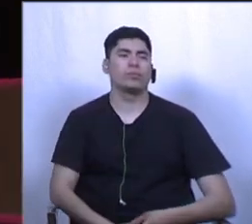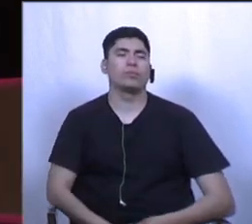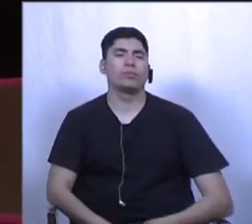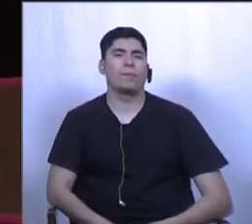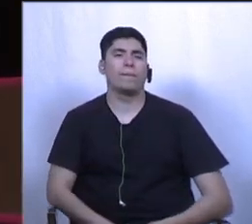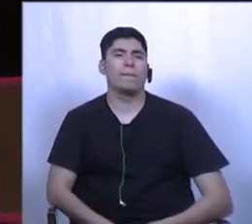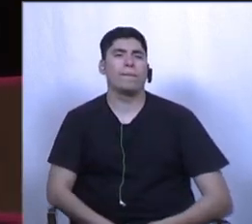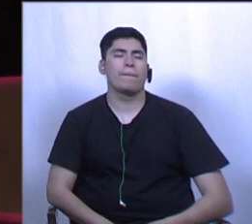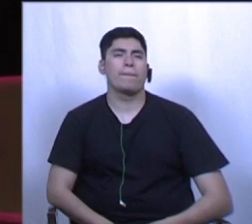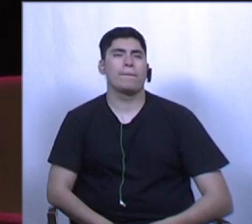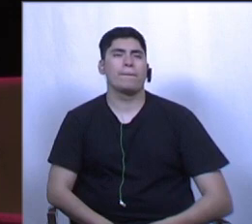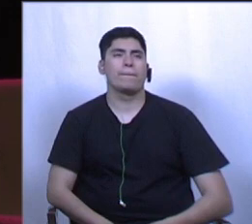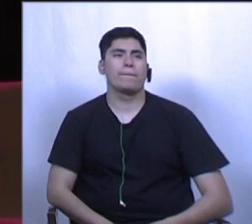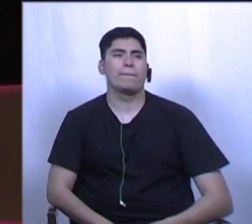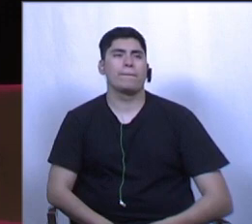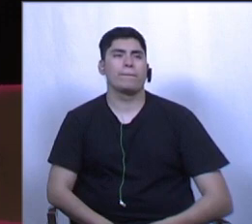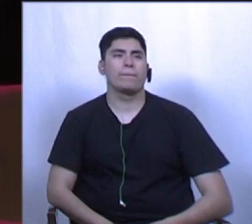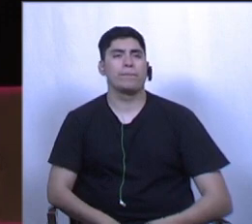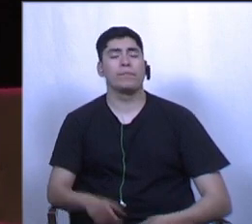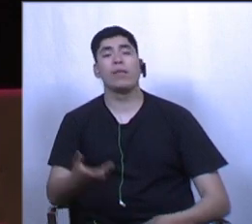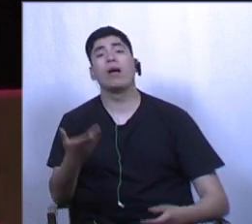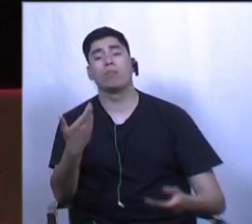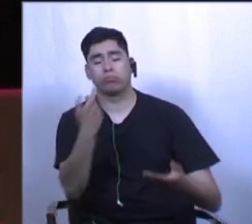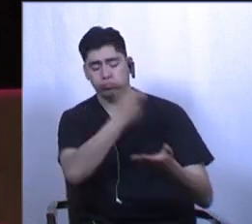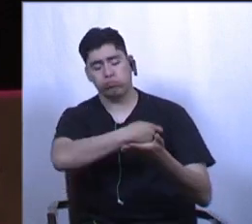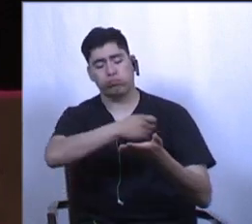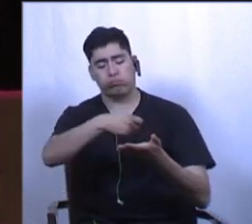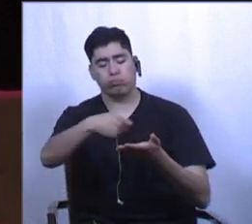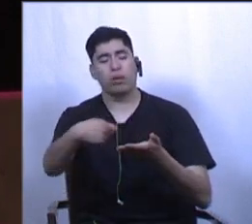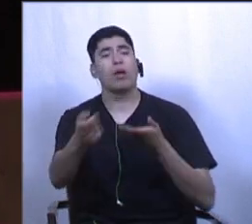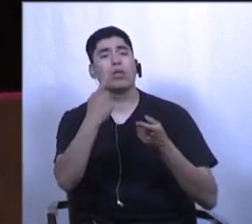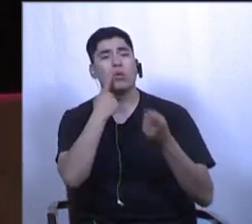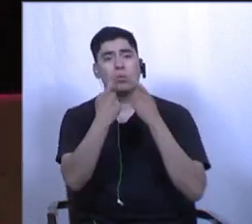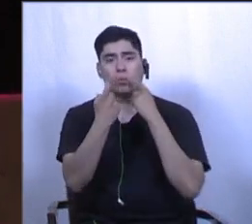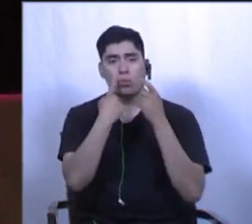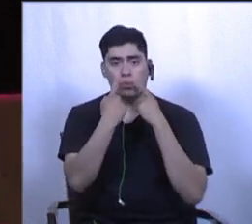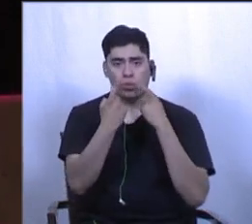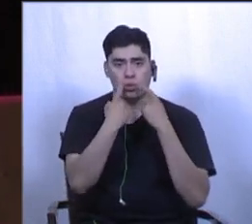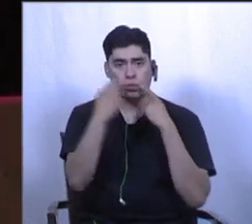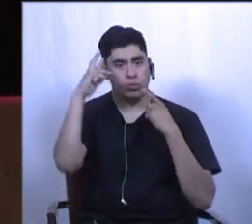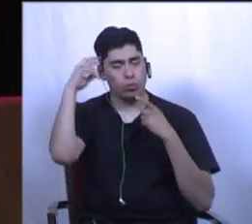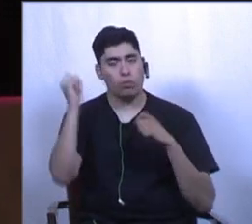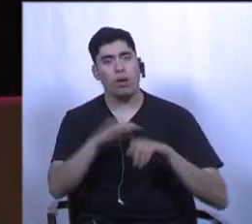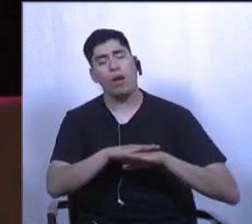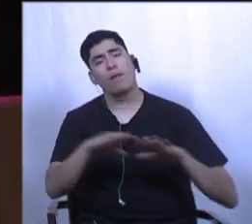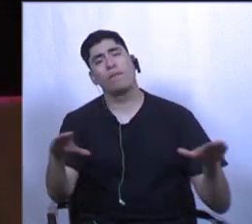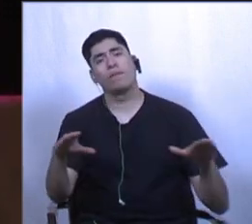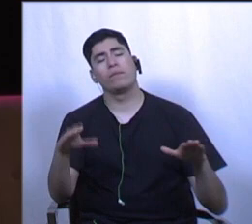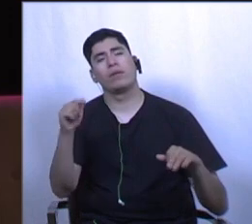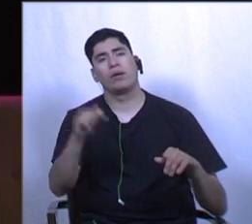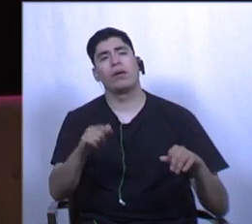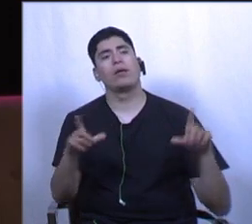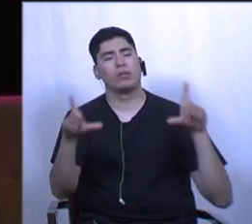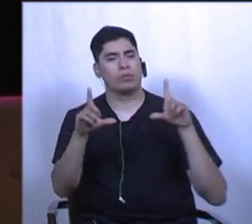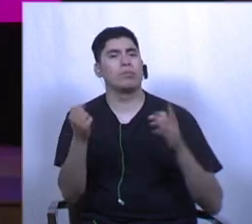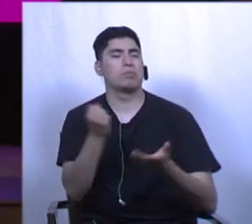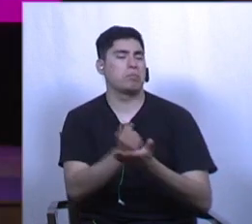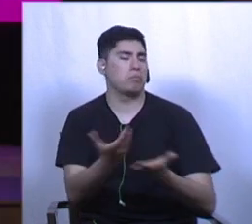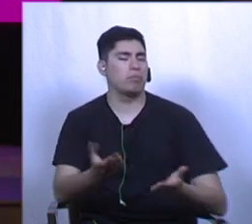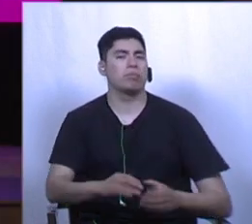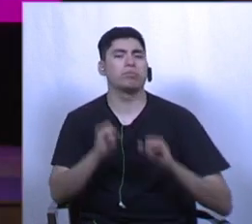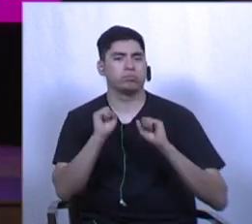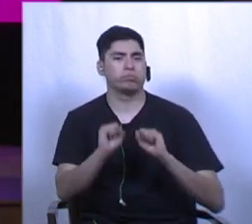Además, vayan escribiendo sus preguntas en caso de que vayan surgiendo para que al final de este bloque de presentaciones individuales